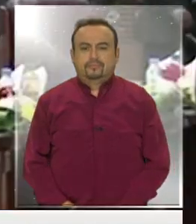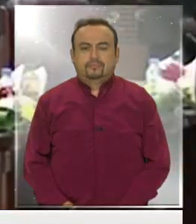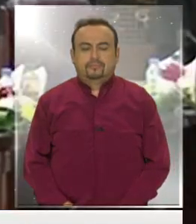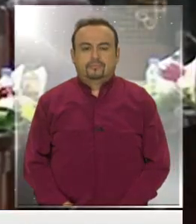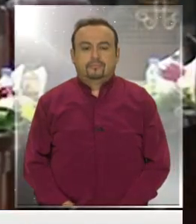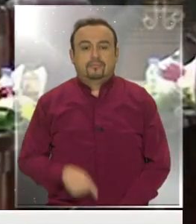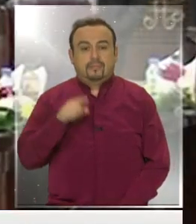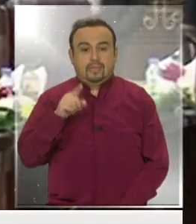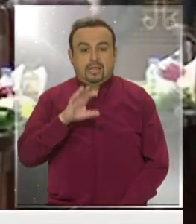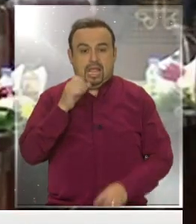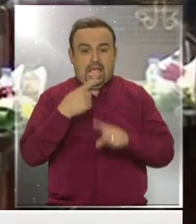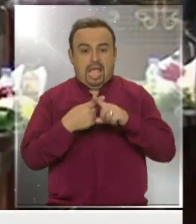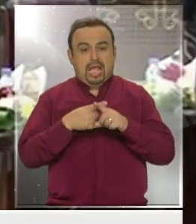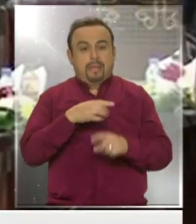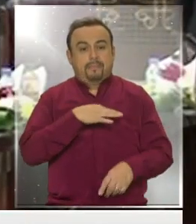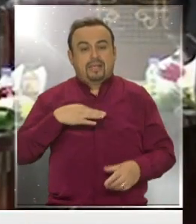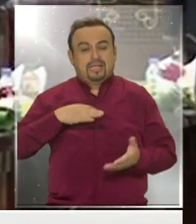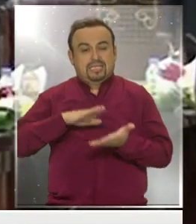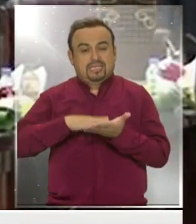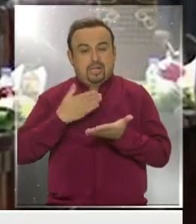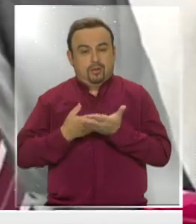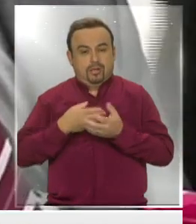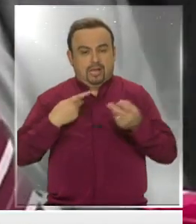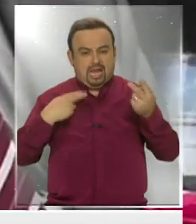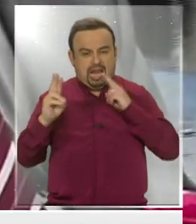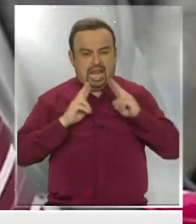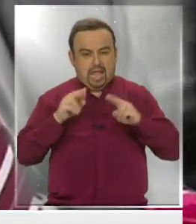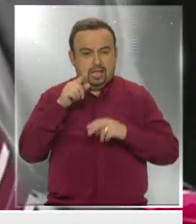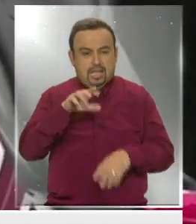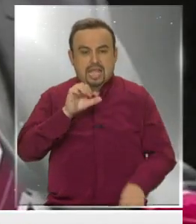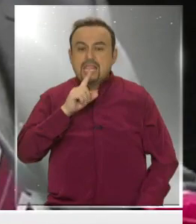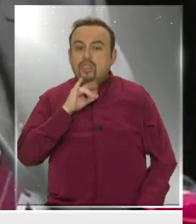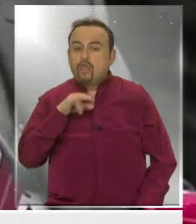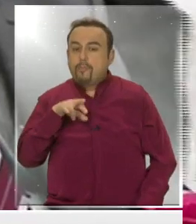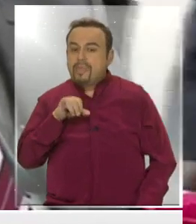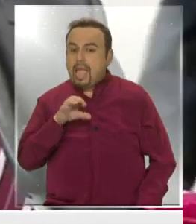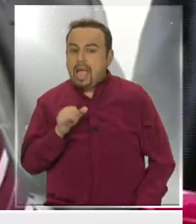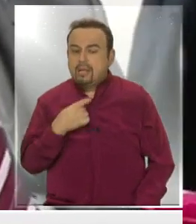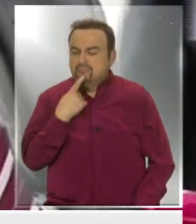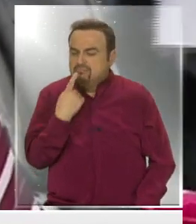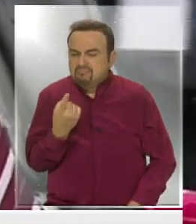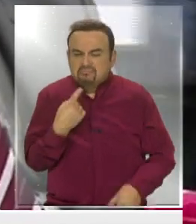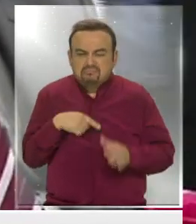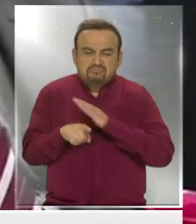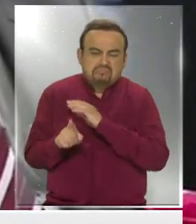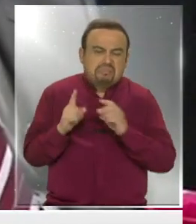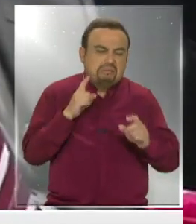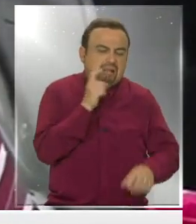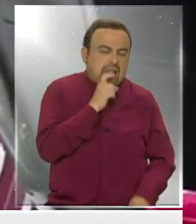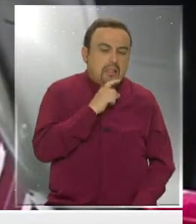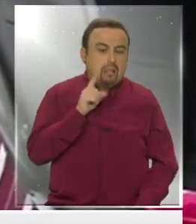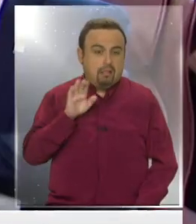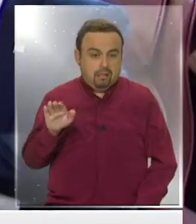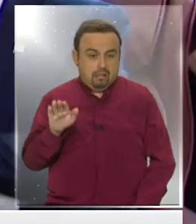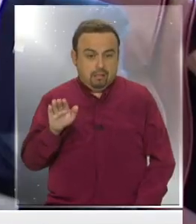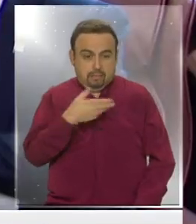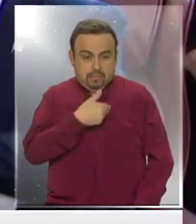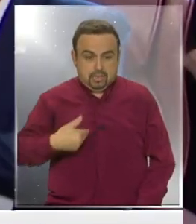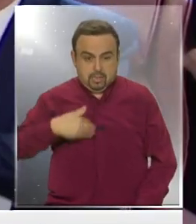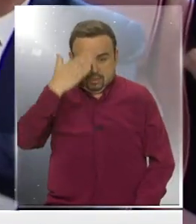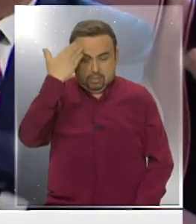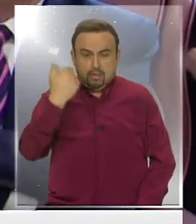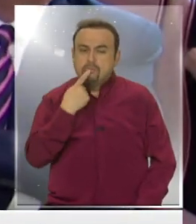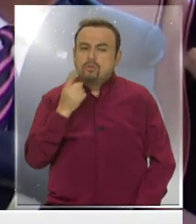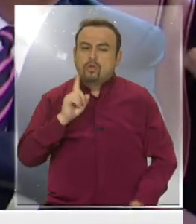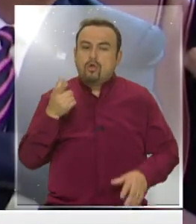El exministro de Salud y Relaciones Exteriores de Etiopía no ha querido entrar en la discusión y llamó al presidente de Estados Unidos a